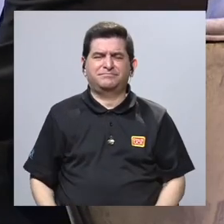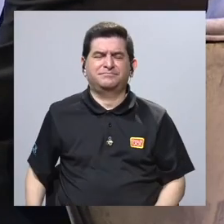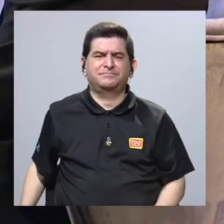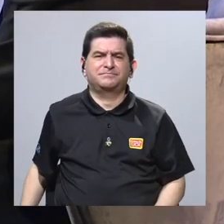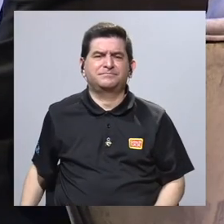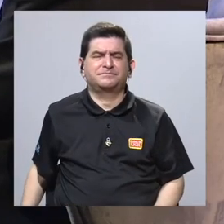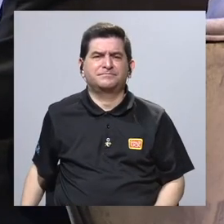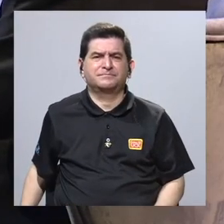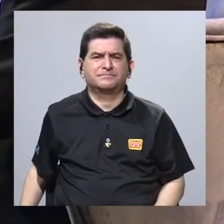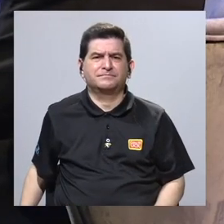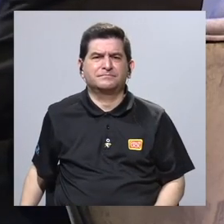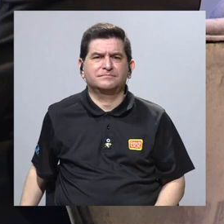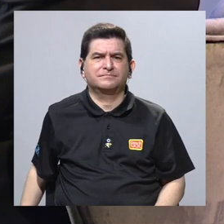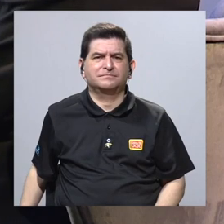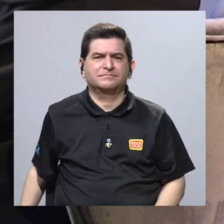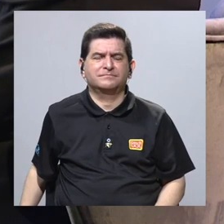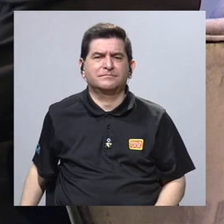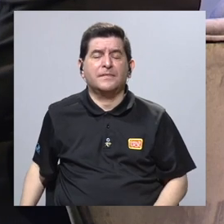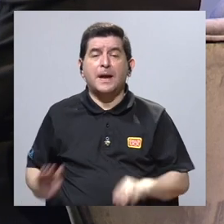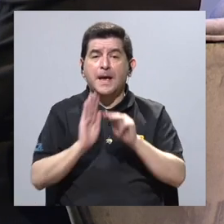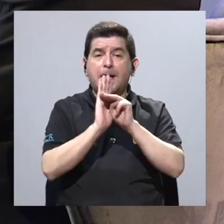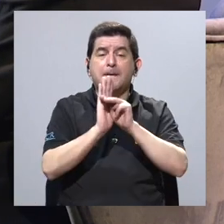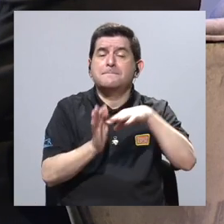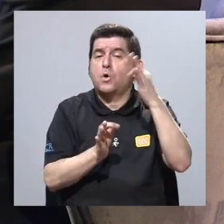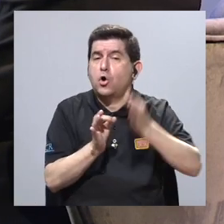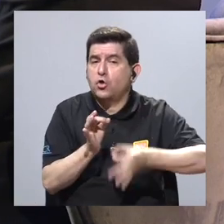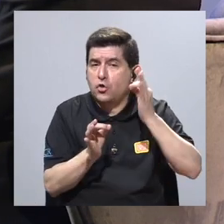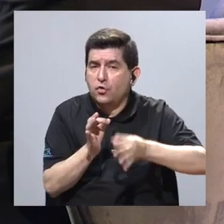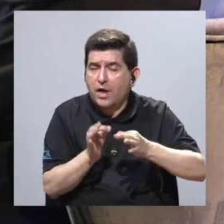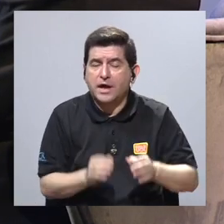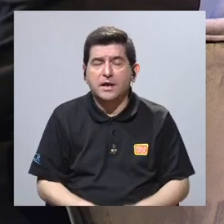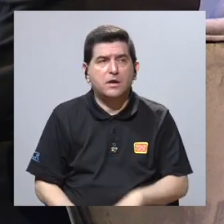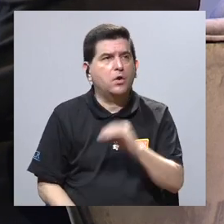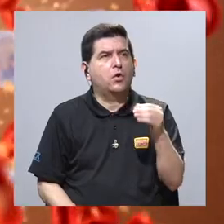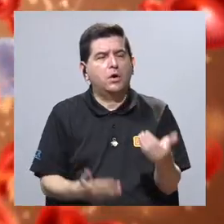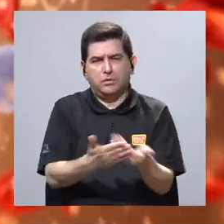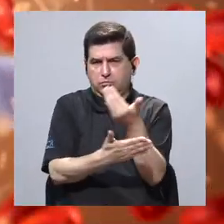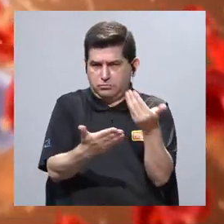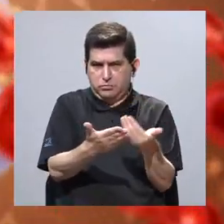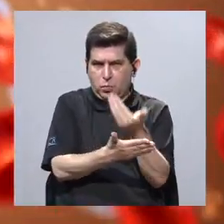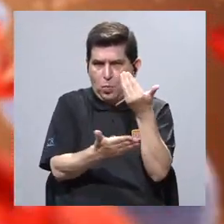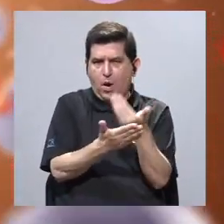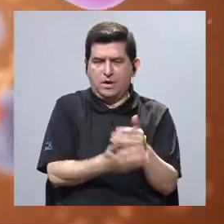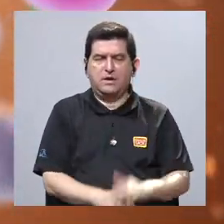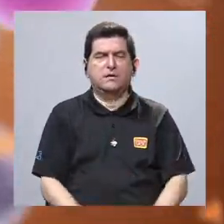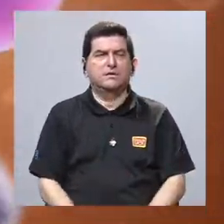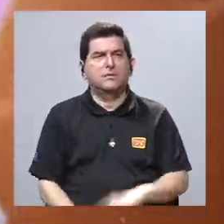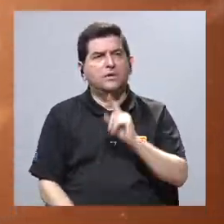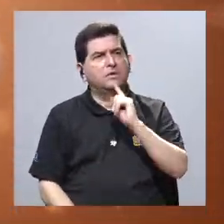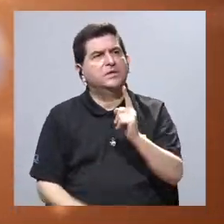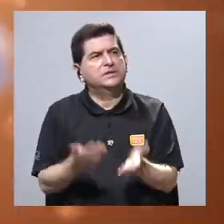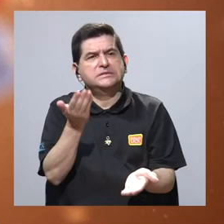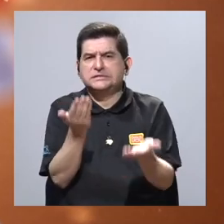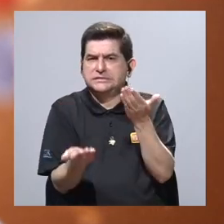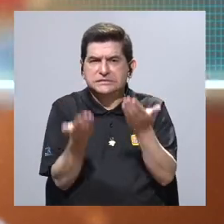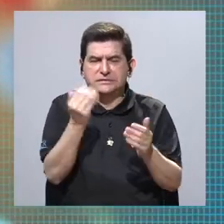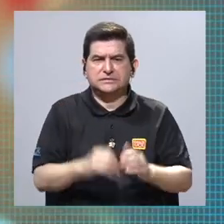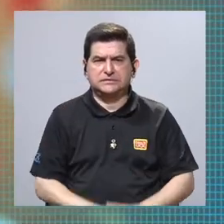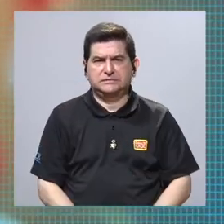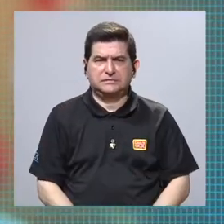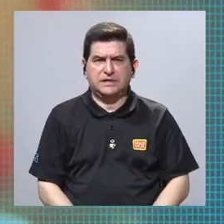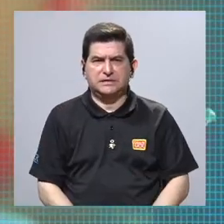Carlos? Bueno, el modelo más sencillo y más reciente, podemos decir que